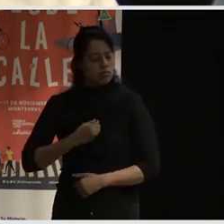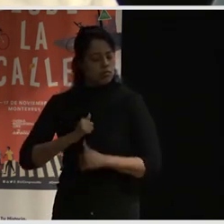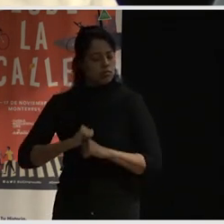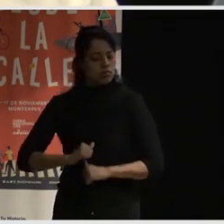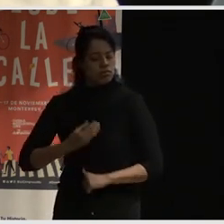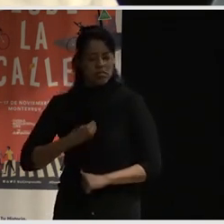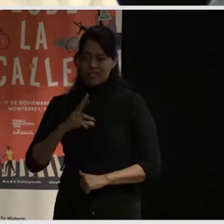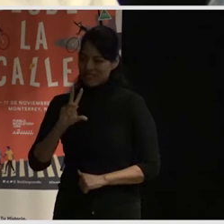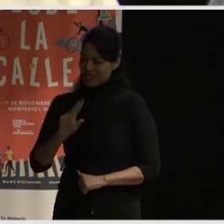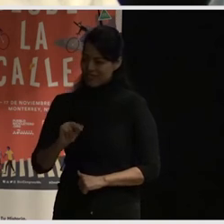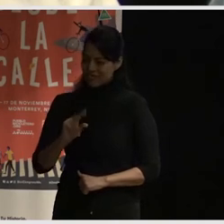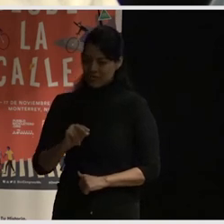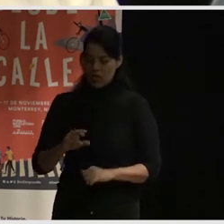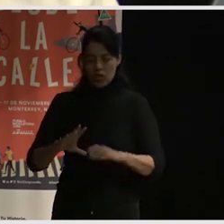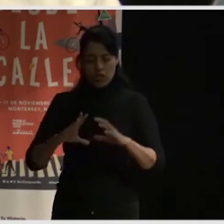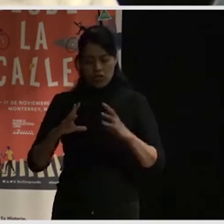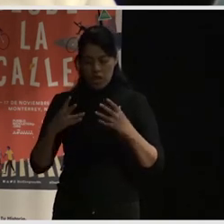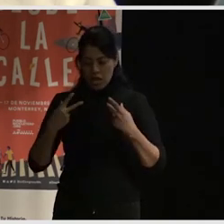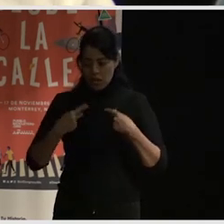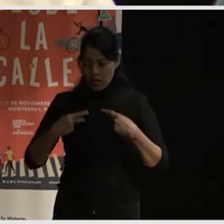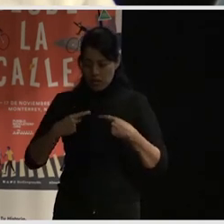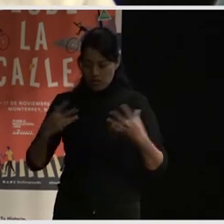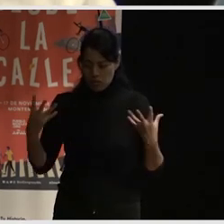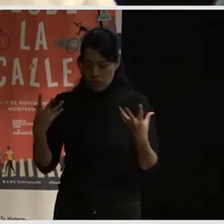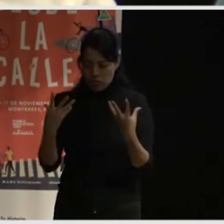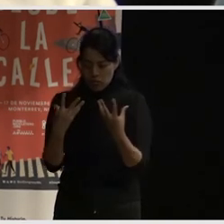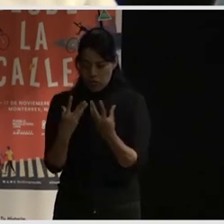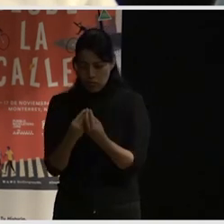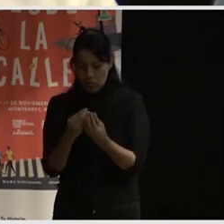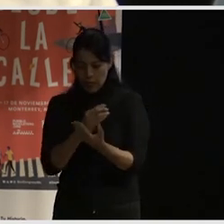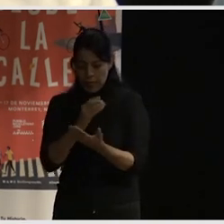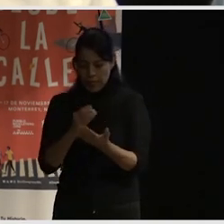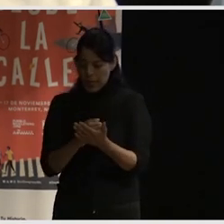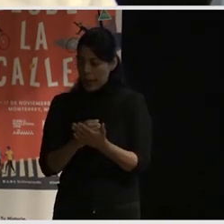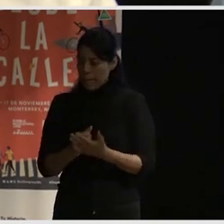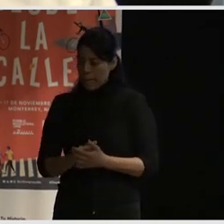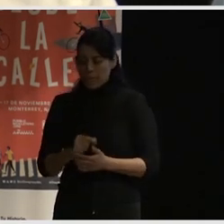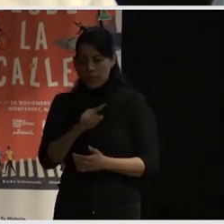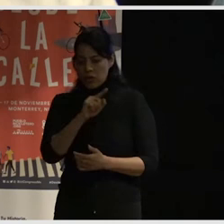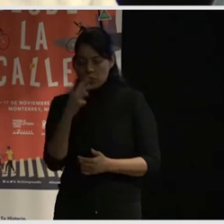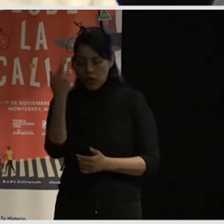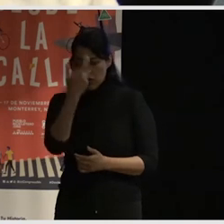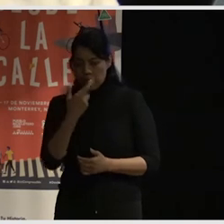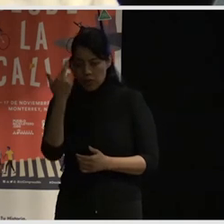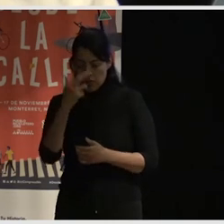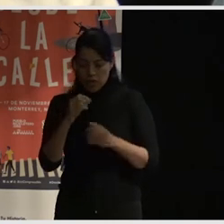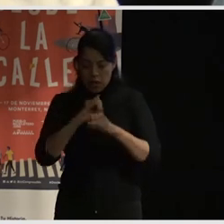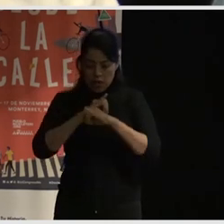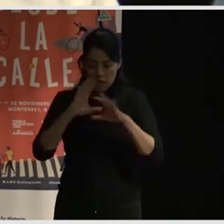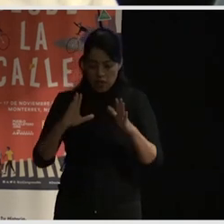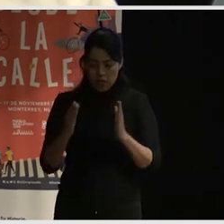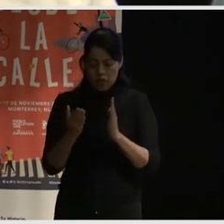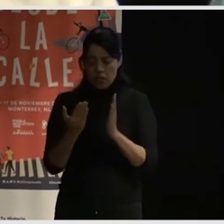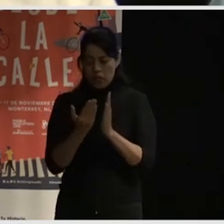está formando la red de monitoreo ciudadano que son sensores bastante accesibles y pueden consultar los datos en la plataforma